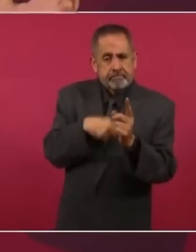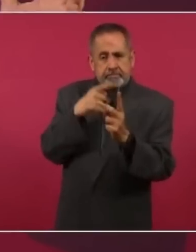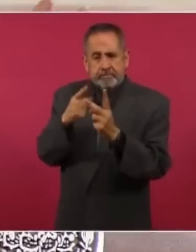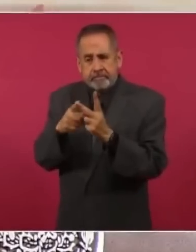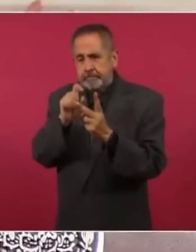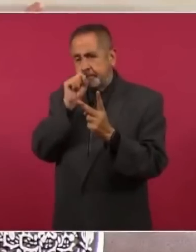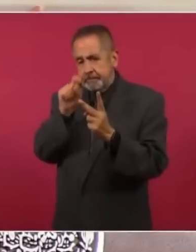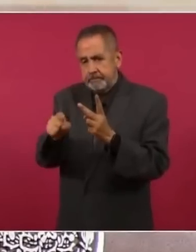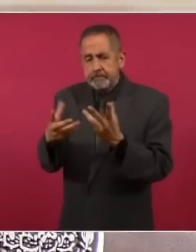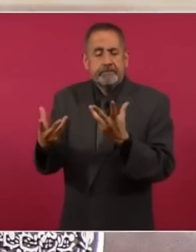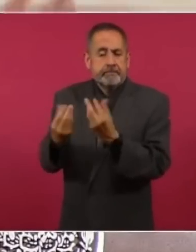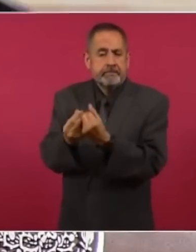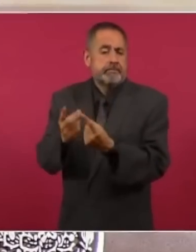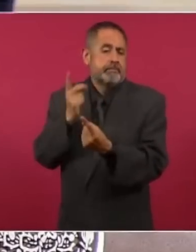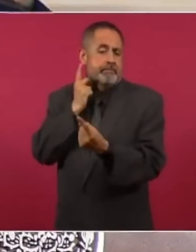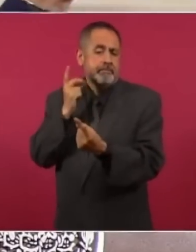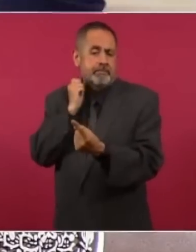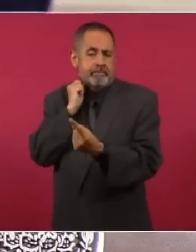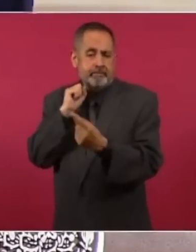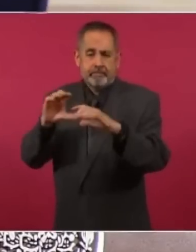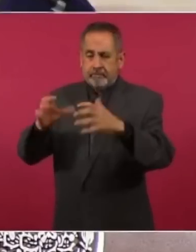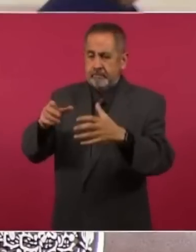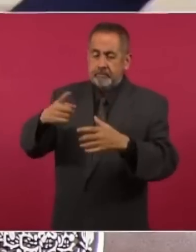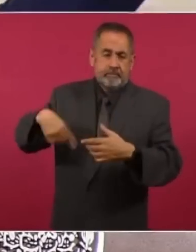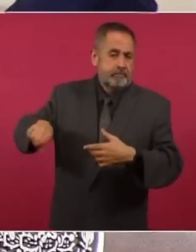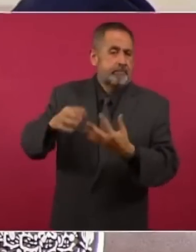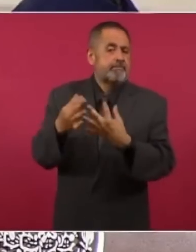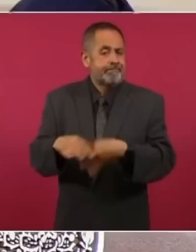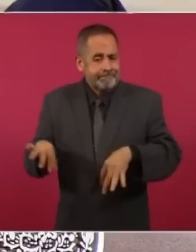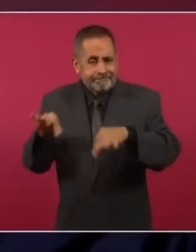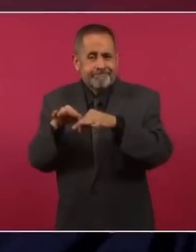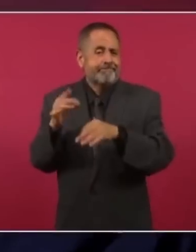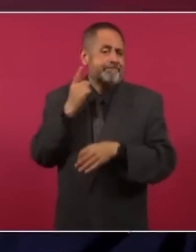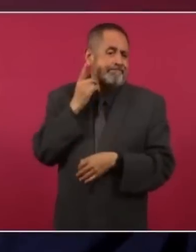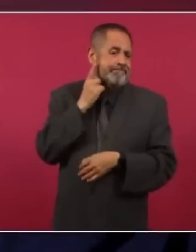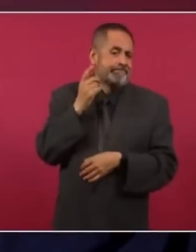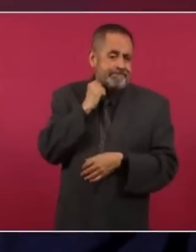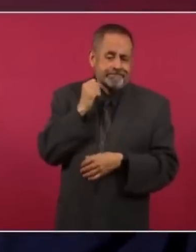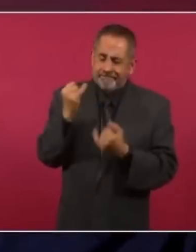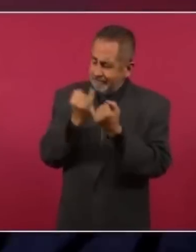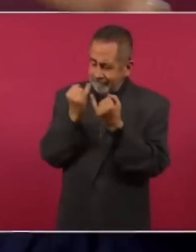No, el Congreso es importantísimo,